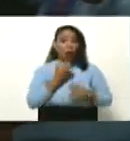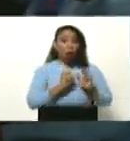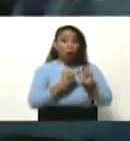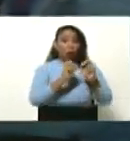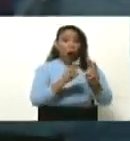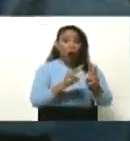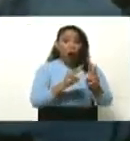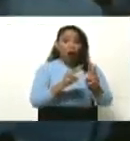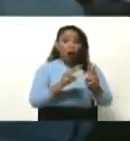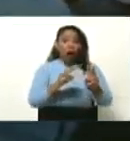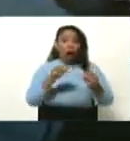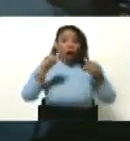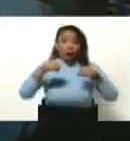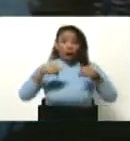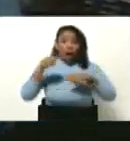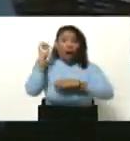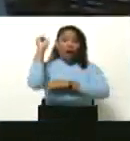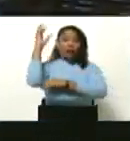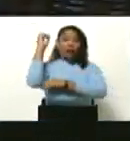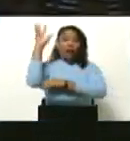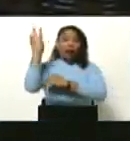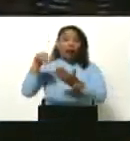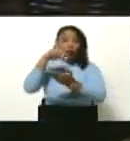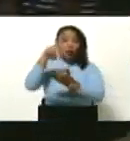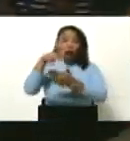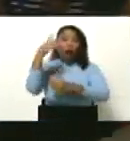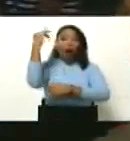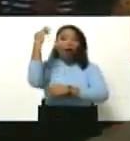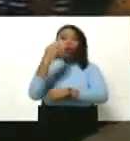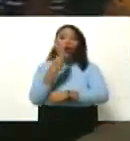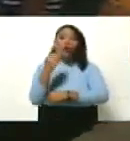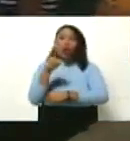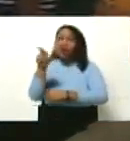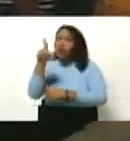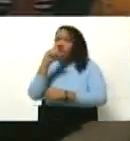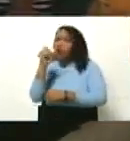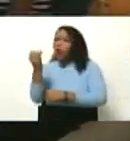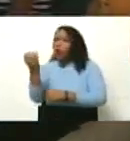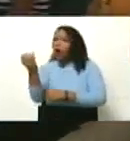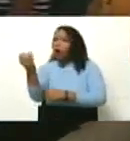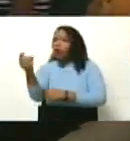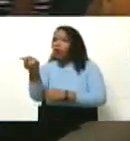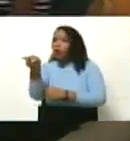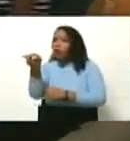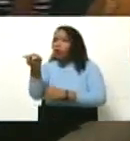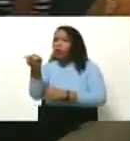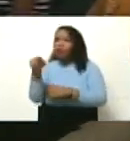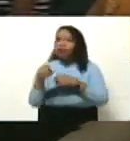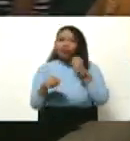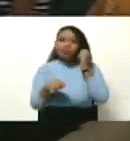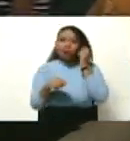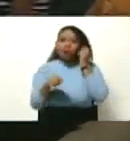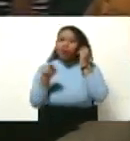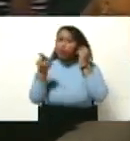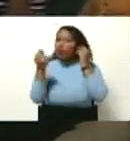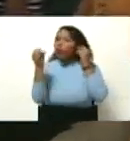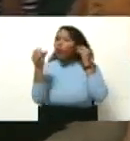en nuestra Asamblea Nacional, hay jóvenes, ¿qué edad que tienes tú? ¿No estás? ¿Qué edad que tienes